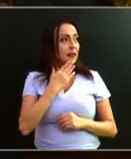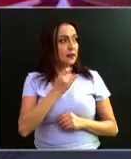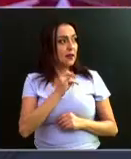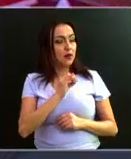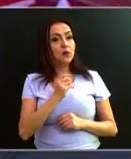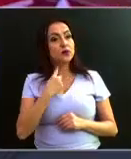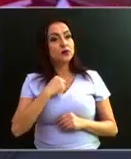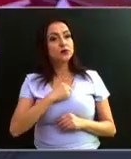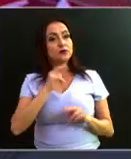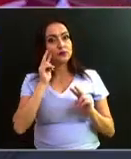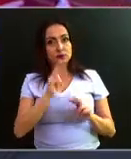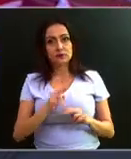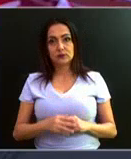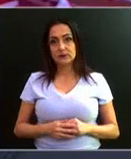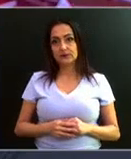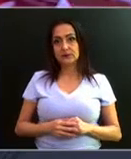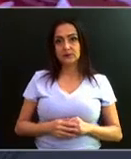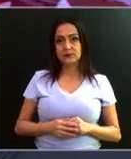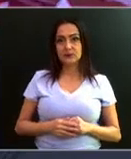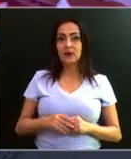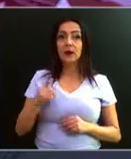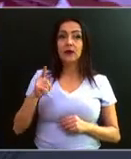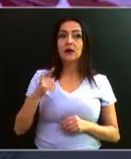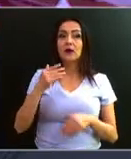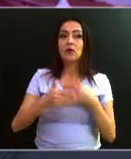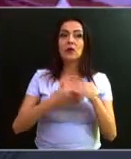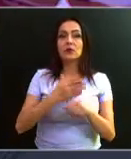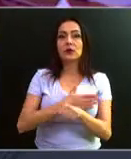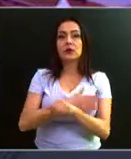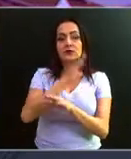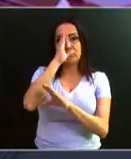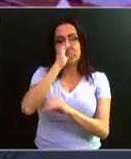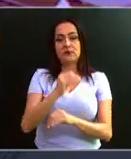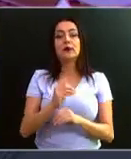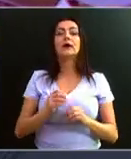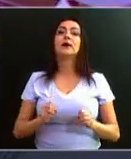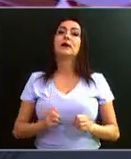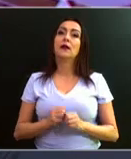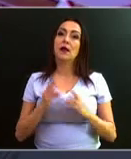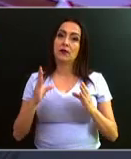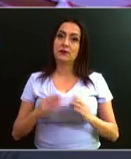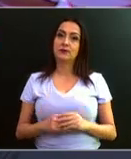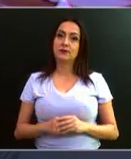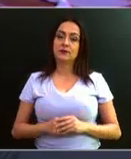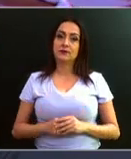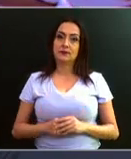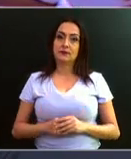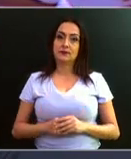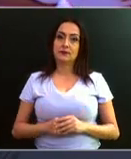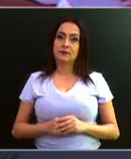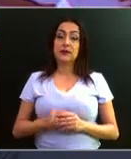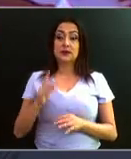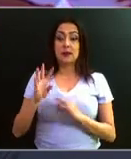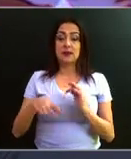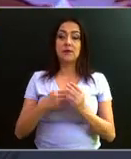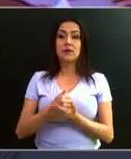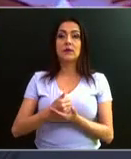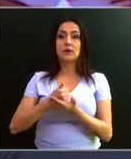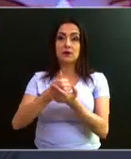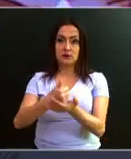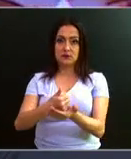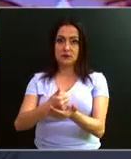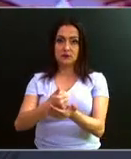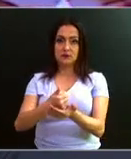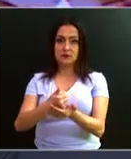Diego. Estaremos muy pendientes a la evolución de esta información y, por supuesto, a este tipo de ayudas,